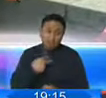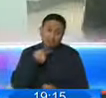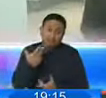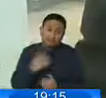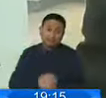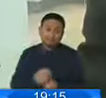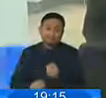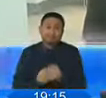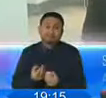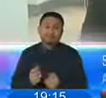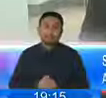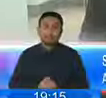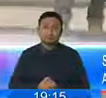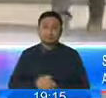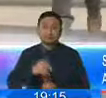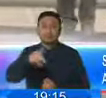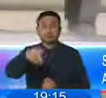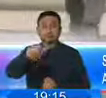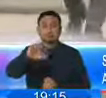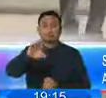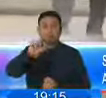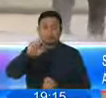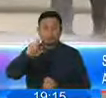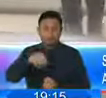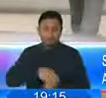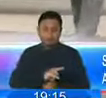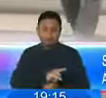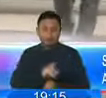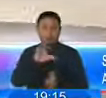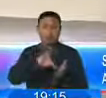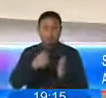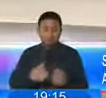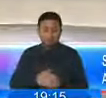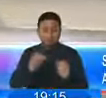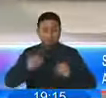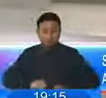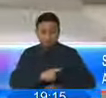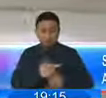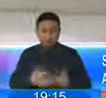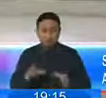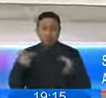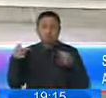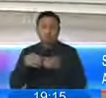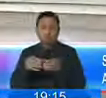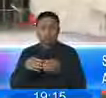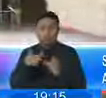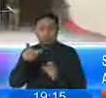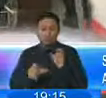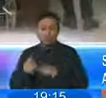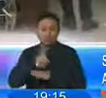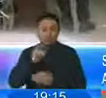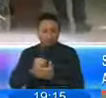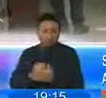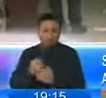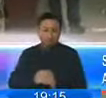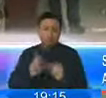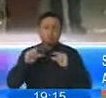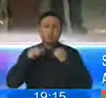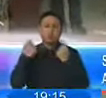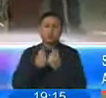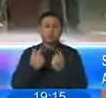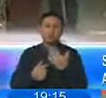hacer? Páez da una opción. Hace un llamado a la ciudadanía para que se creen los denominados comités de usuarios, donde grupos conformados